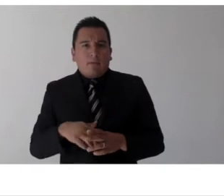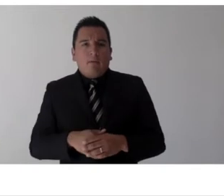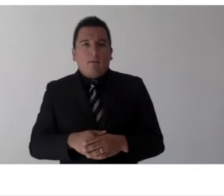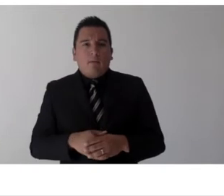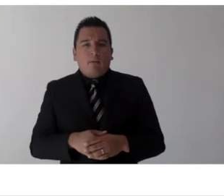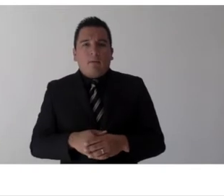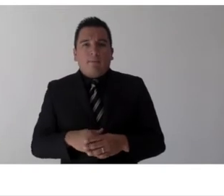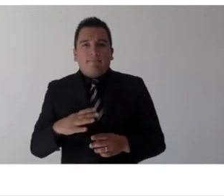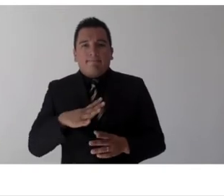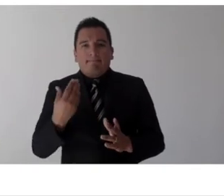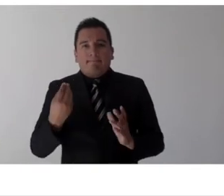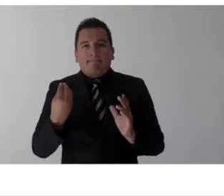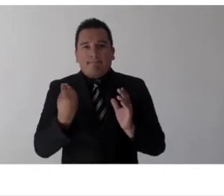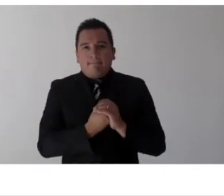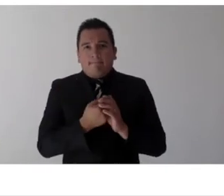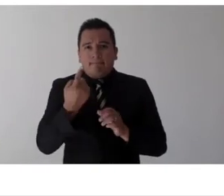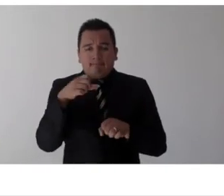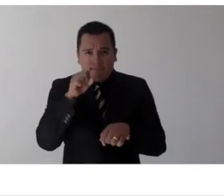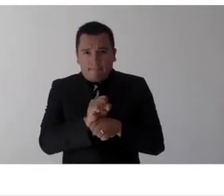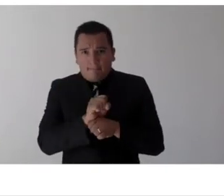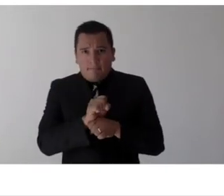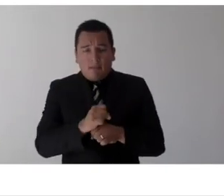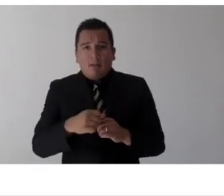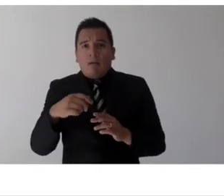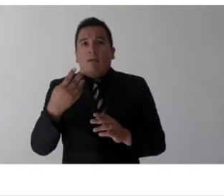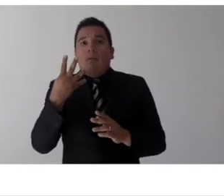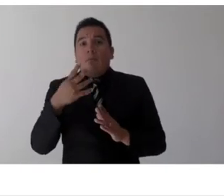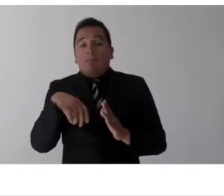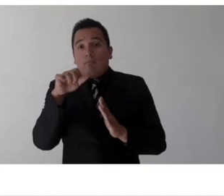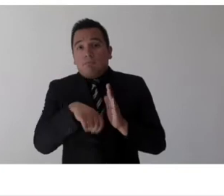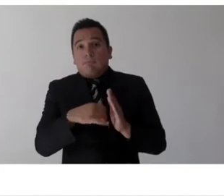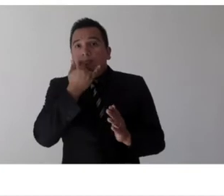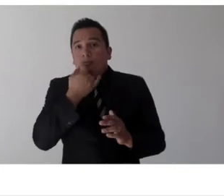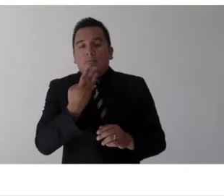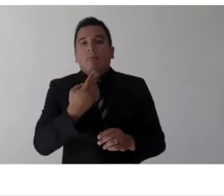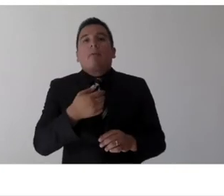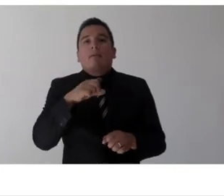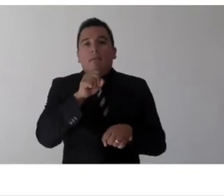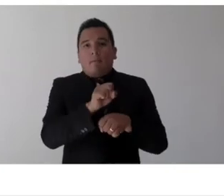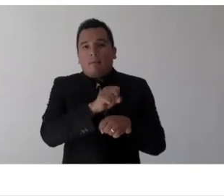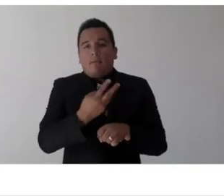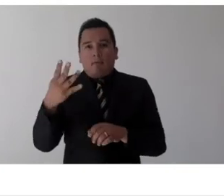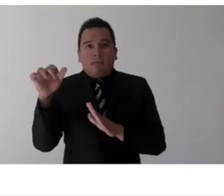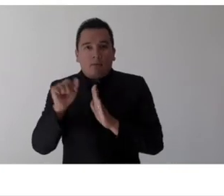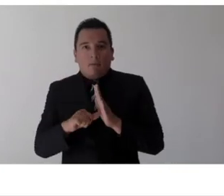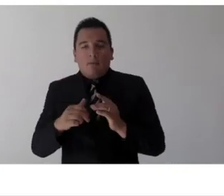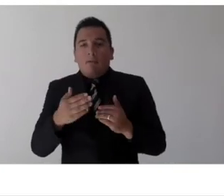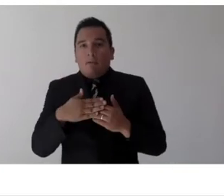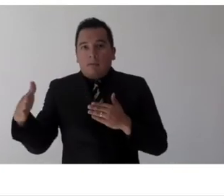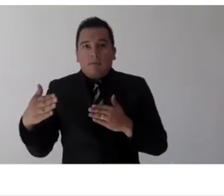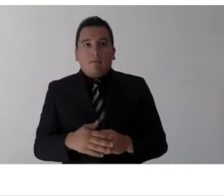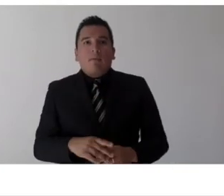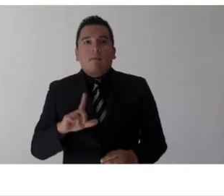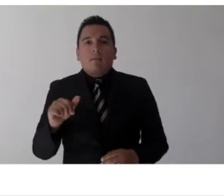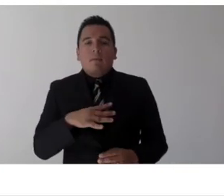una semana por 4 meses, cada semana por 4 meses, y a partir de ese momento acompañamos el proyecto por